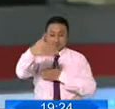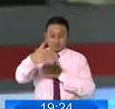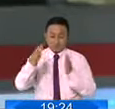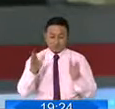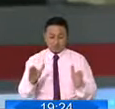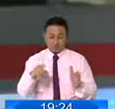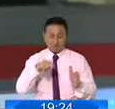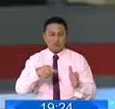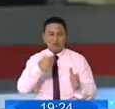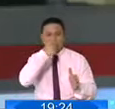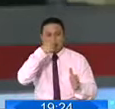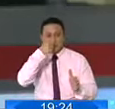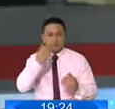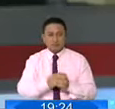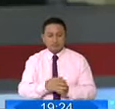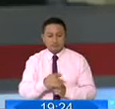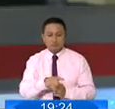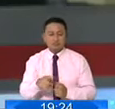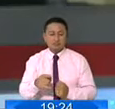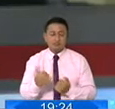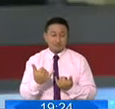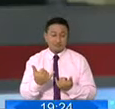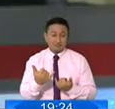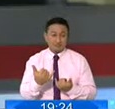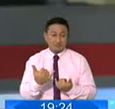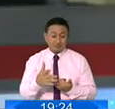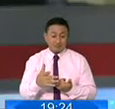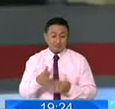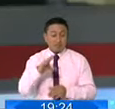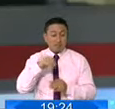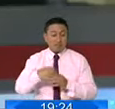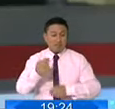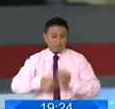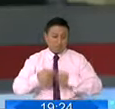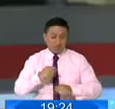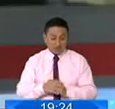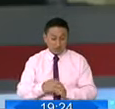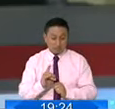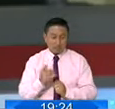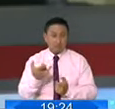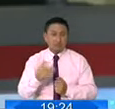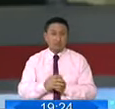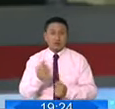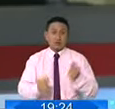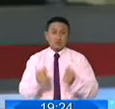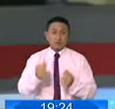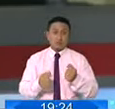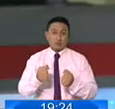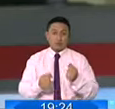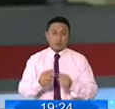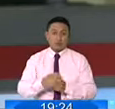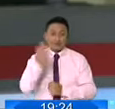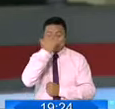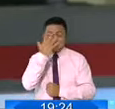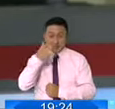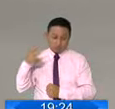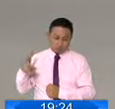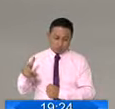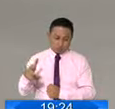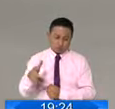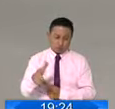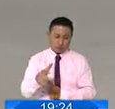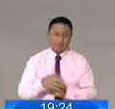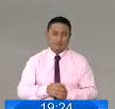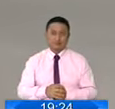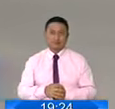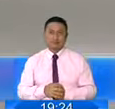que contenían droga. El alcaloide, que aparentemente era para consumo interno, se transportaba en un automóvil desde Esmeraldas. La